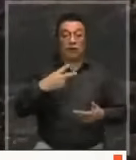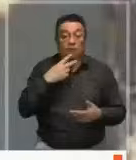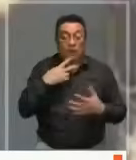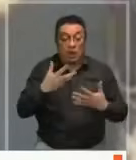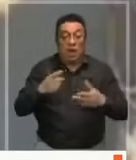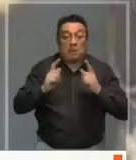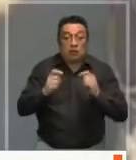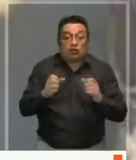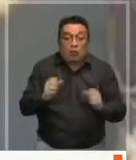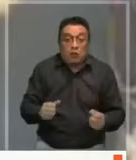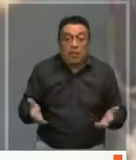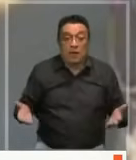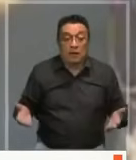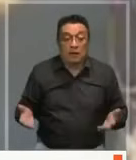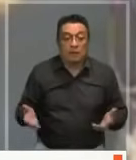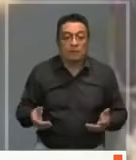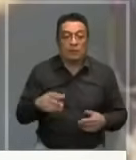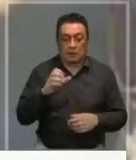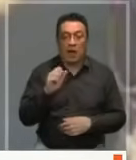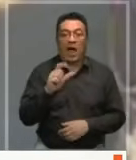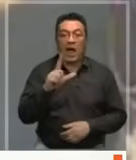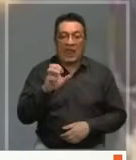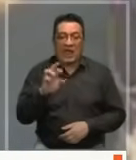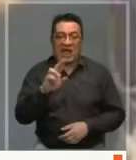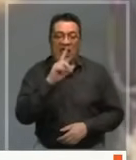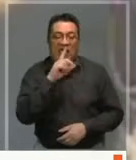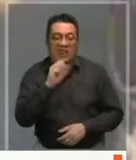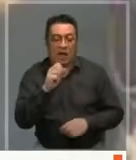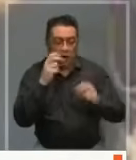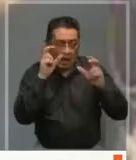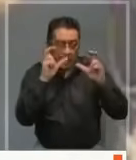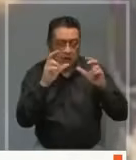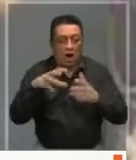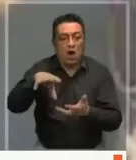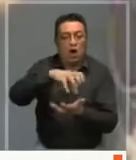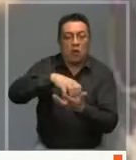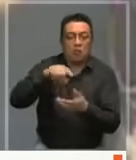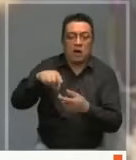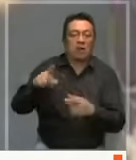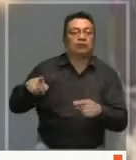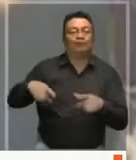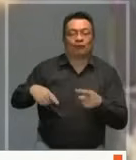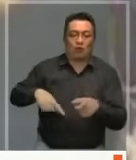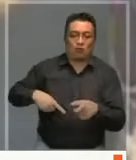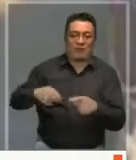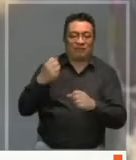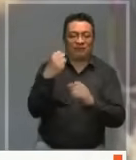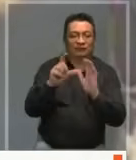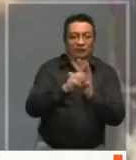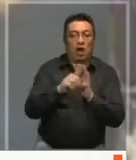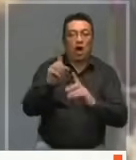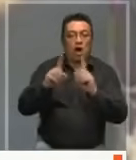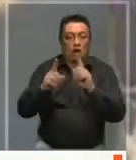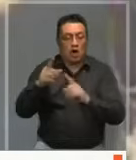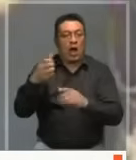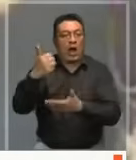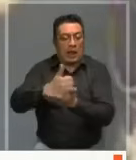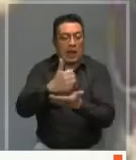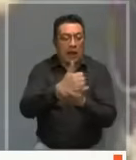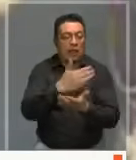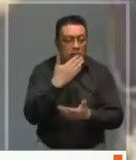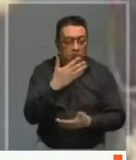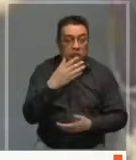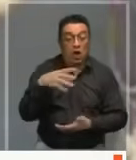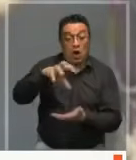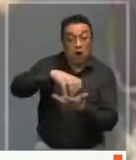seguridad o su vida. Alerta comunal por la delincuencia, una idea que crece entre otros alcaldes. Desde La Florida